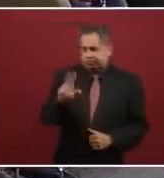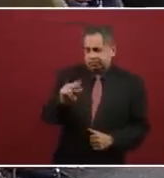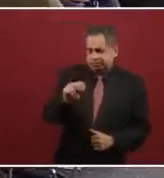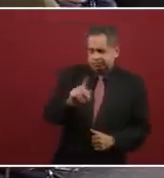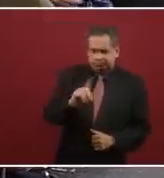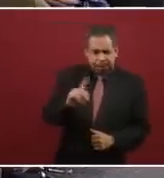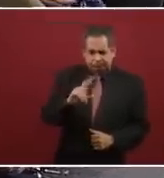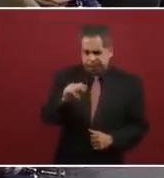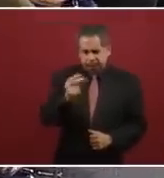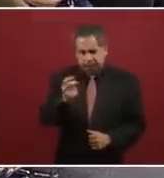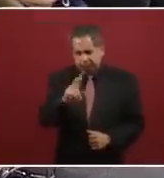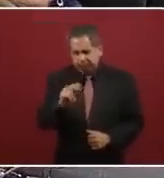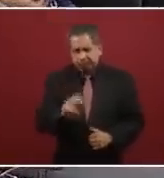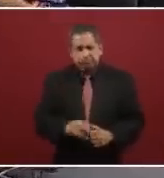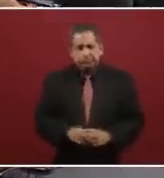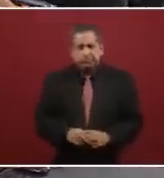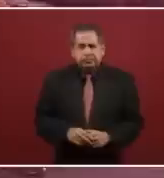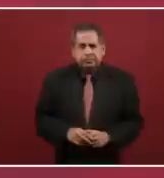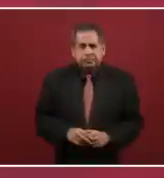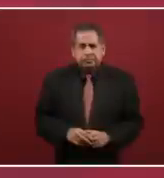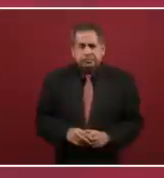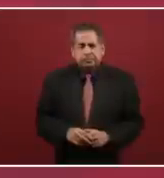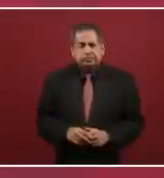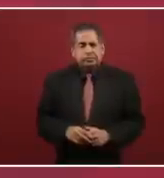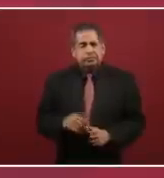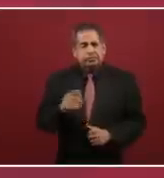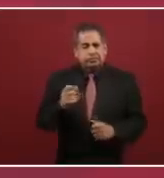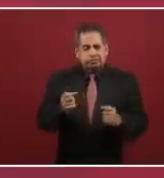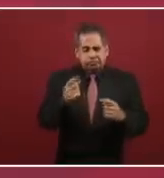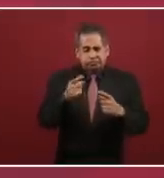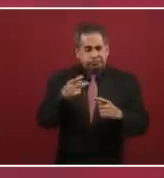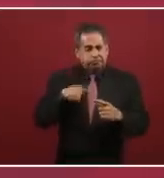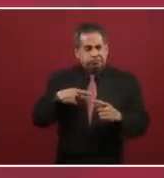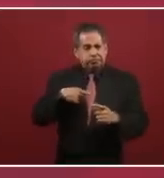No, eso surge porque a él le preguntan